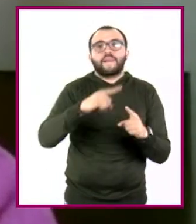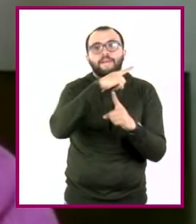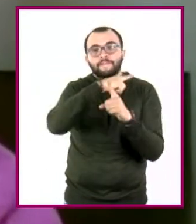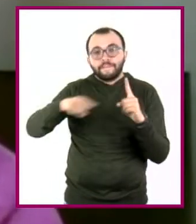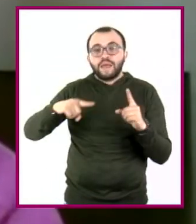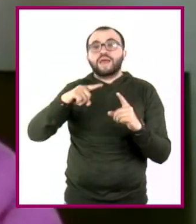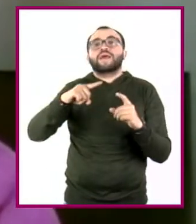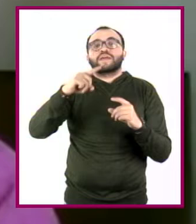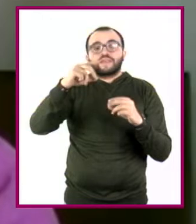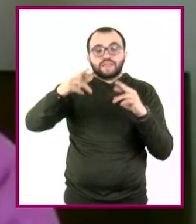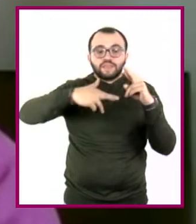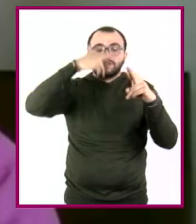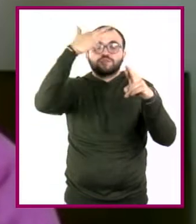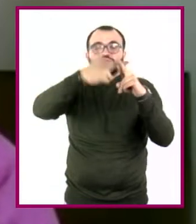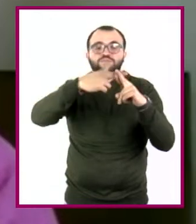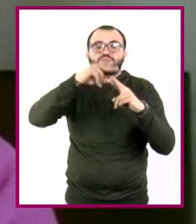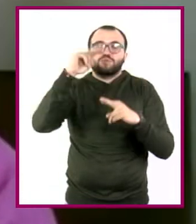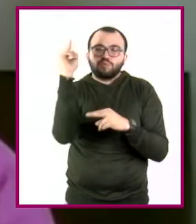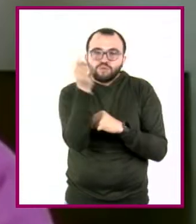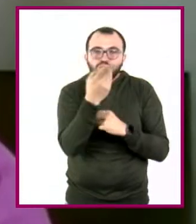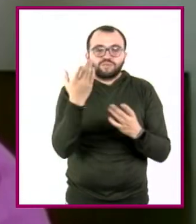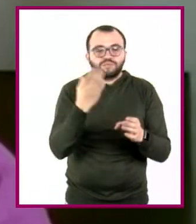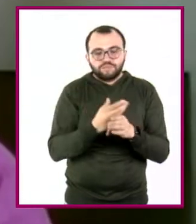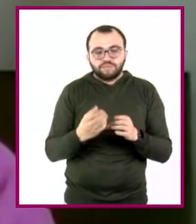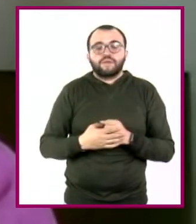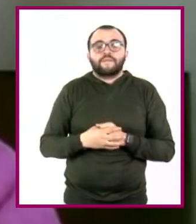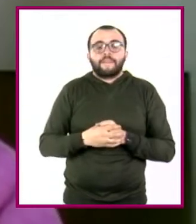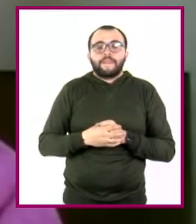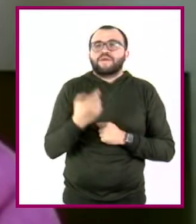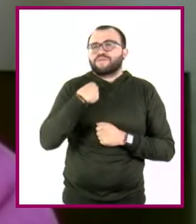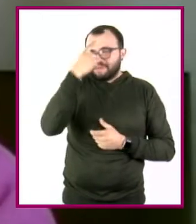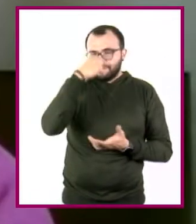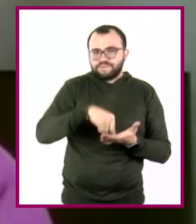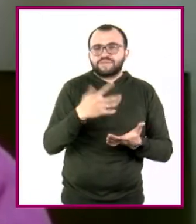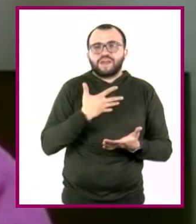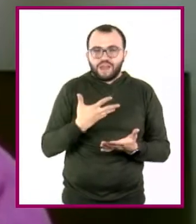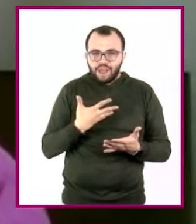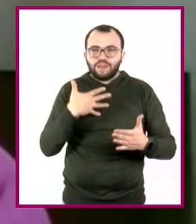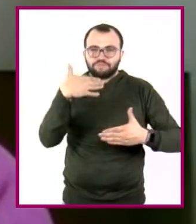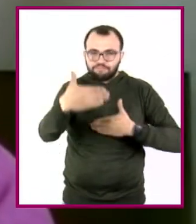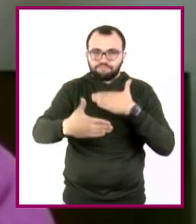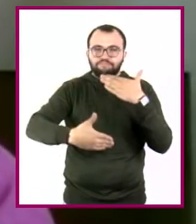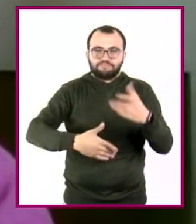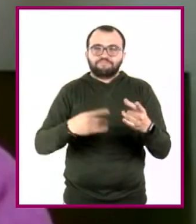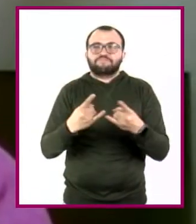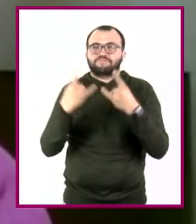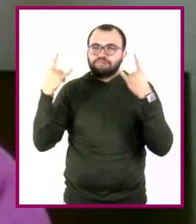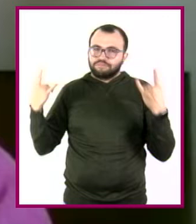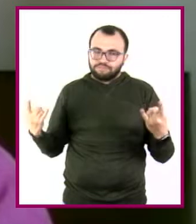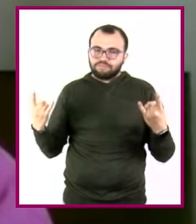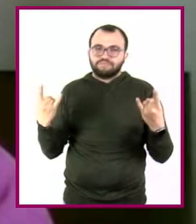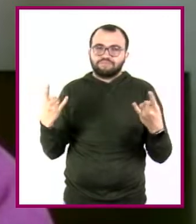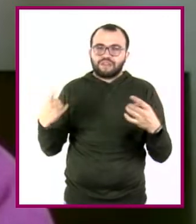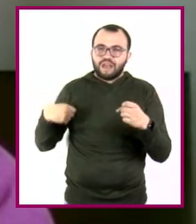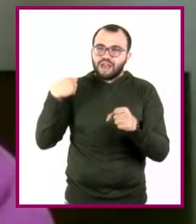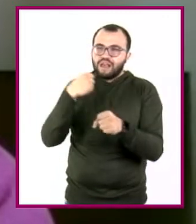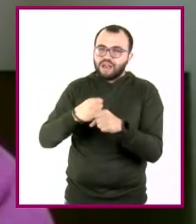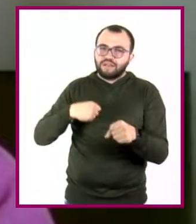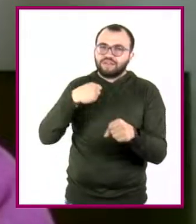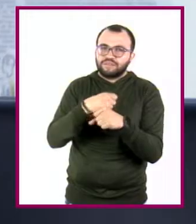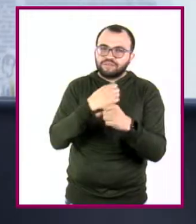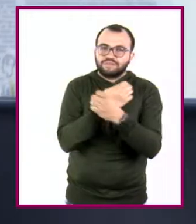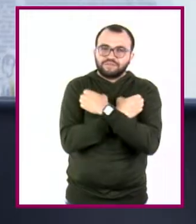educación superior. Yo creo que hemos tenido avances históricamente, ha aumentado, digamos, los años de escolaridad